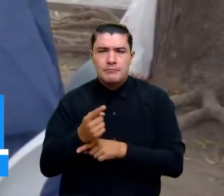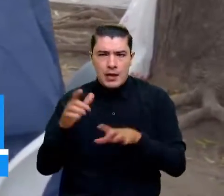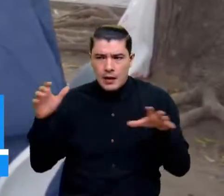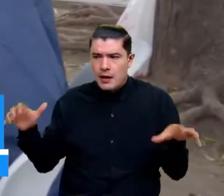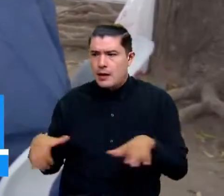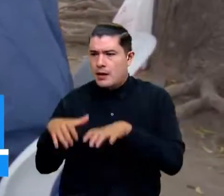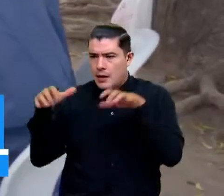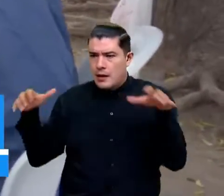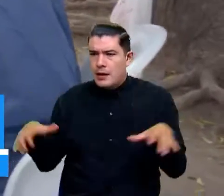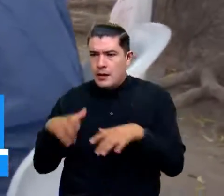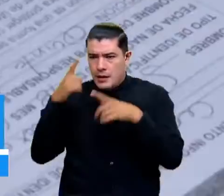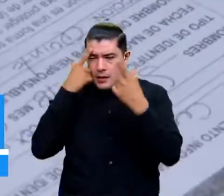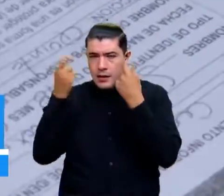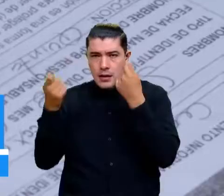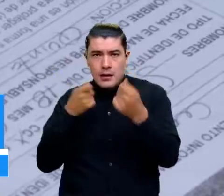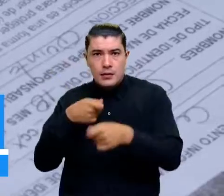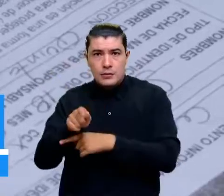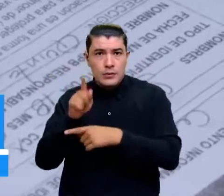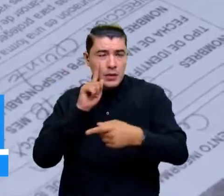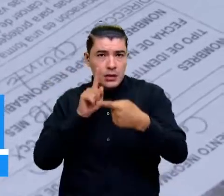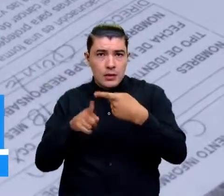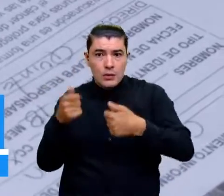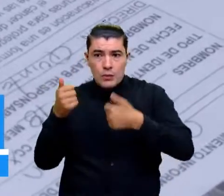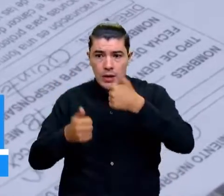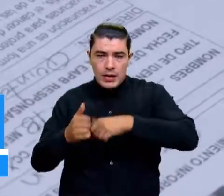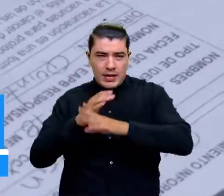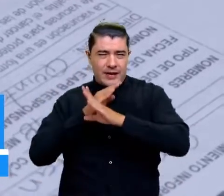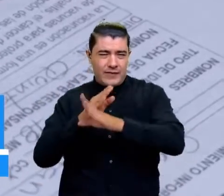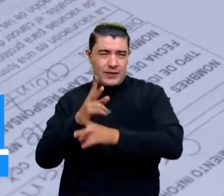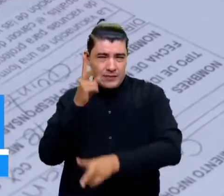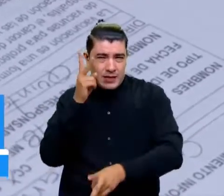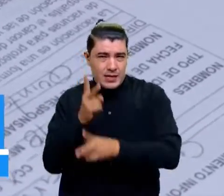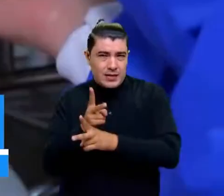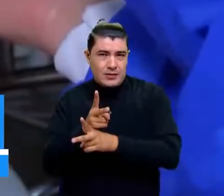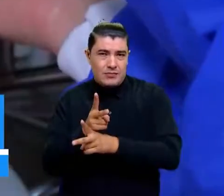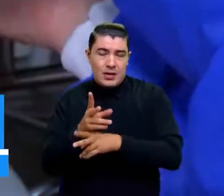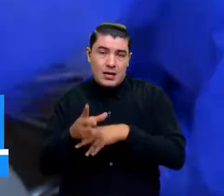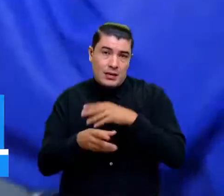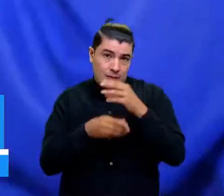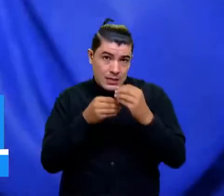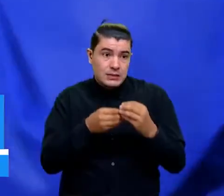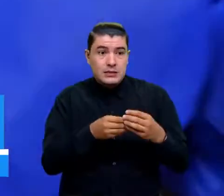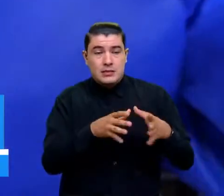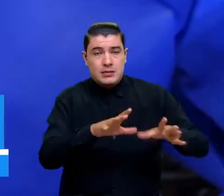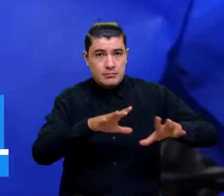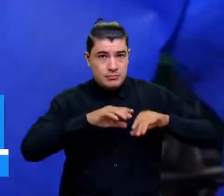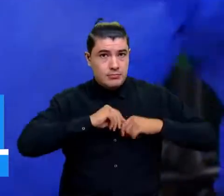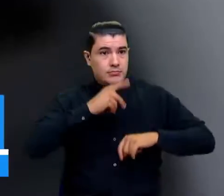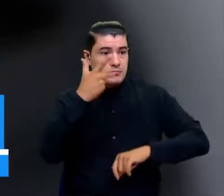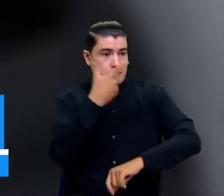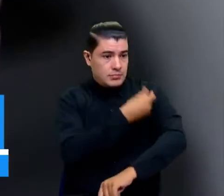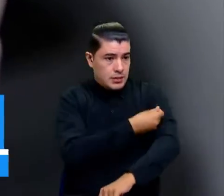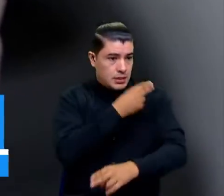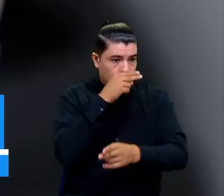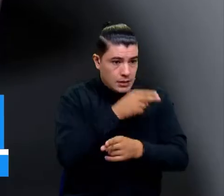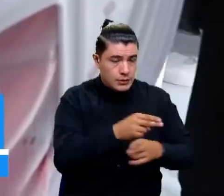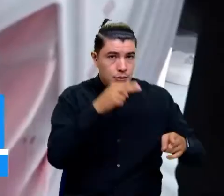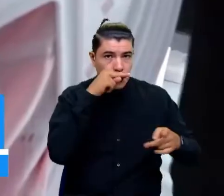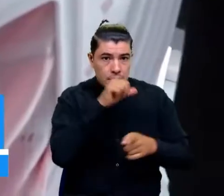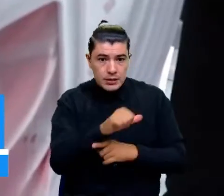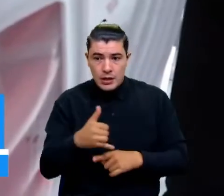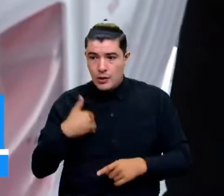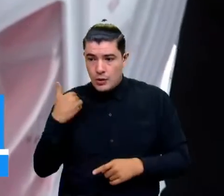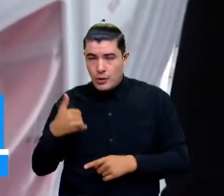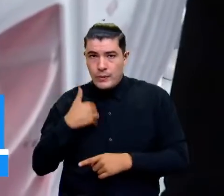diversas estrategias con el objetivo de incrementar el número de personas vacunadas, tanto en adultos, adolescentes y niños. En